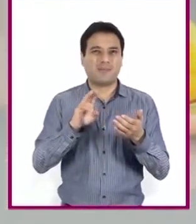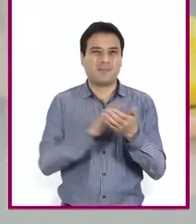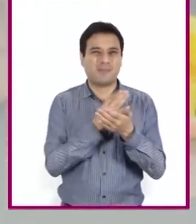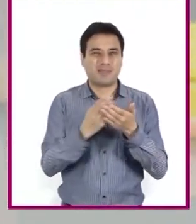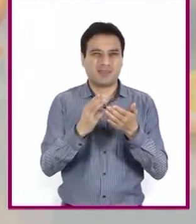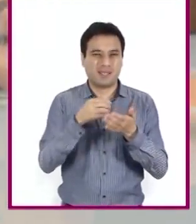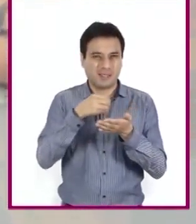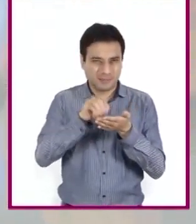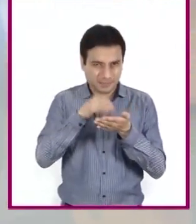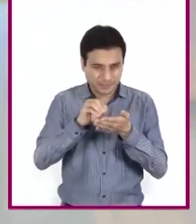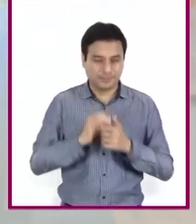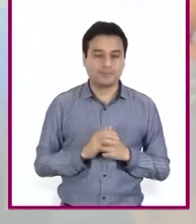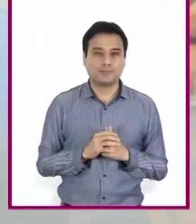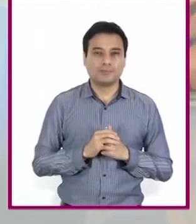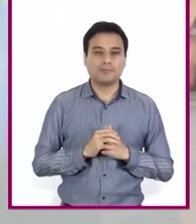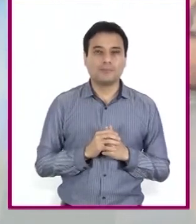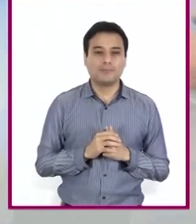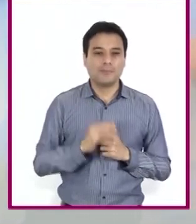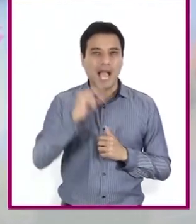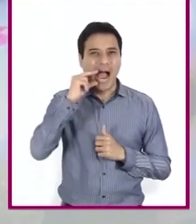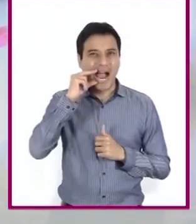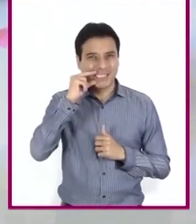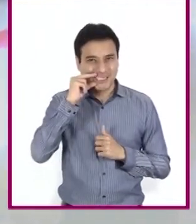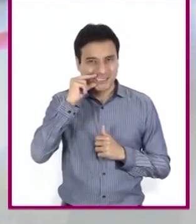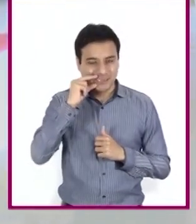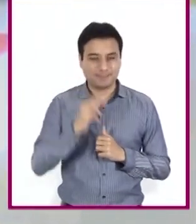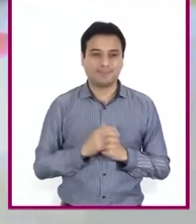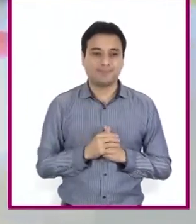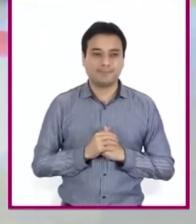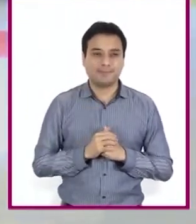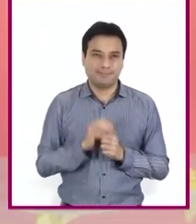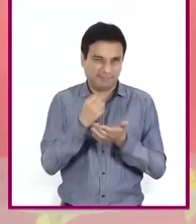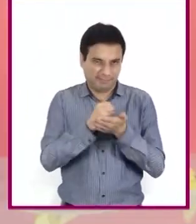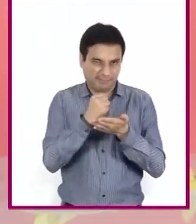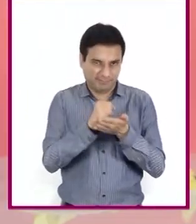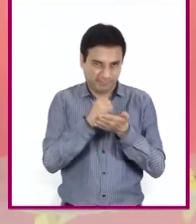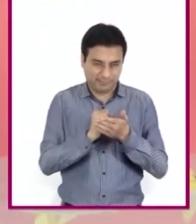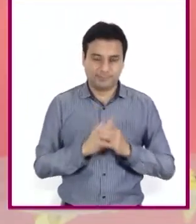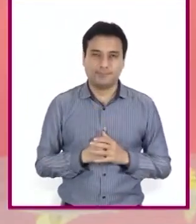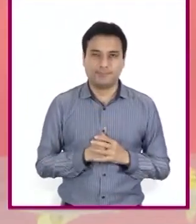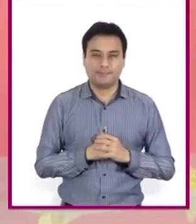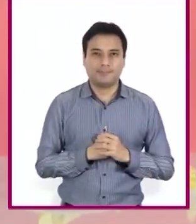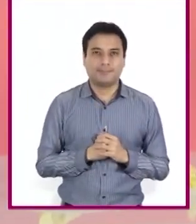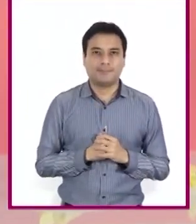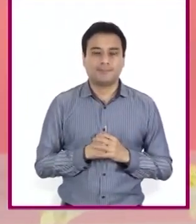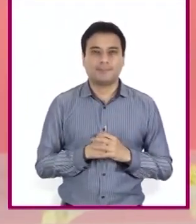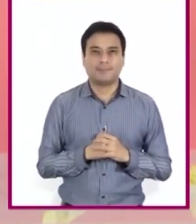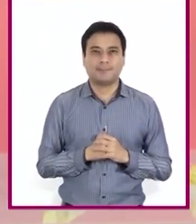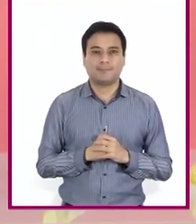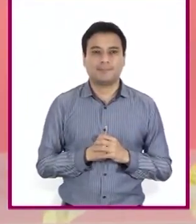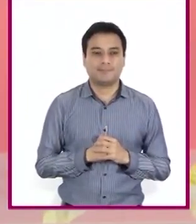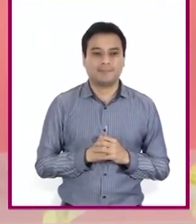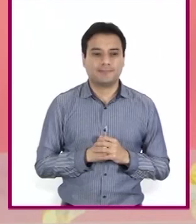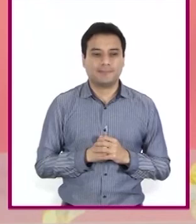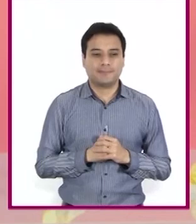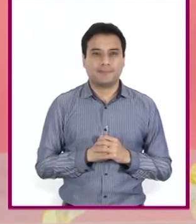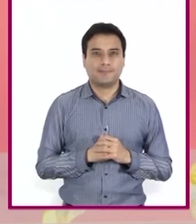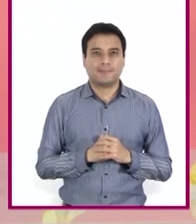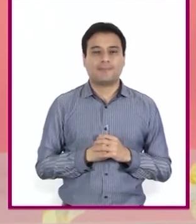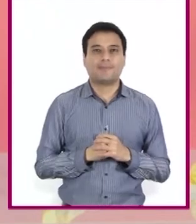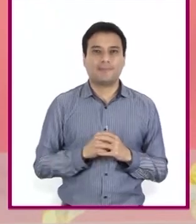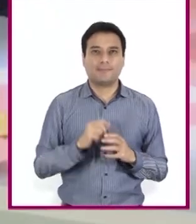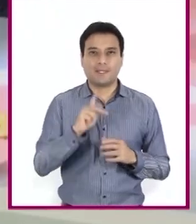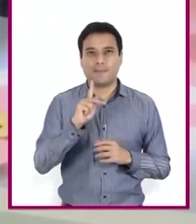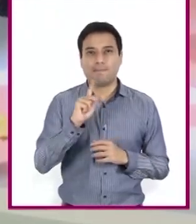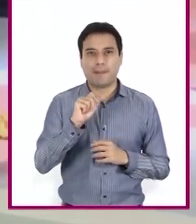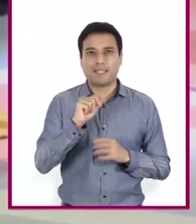una nuez, de preferencia triturada, y papas fritas, que también